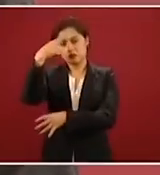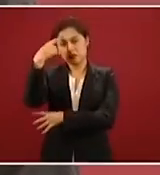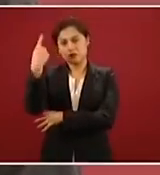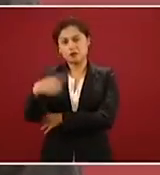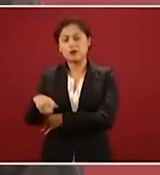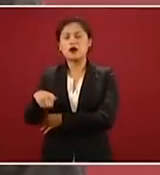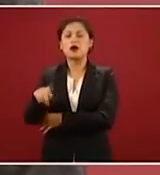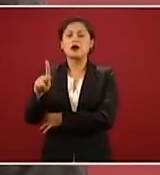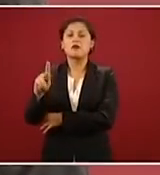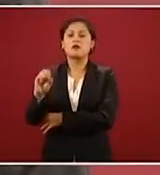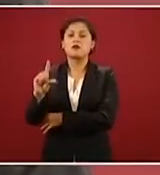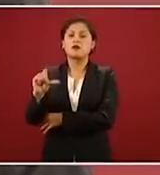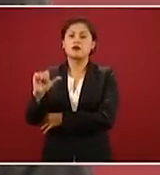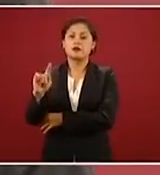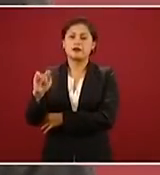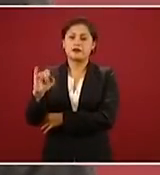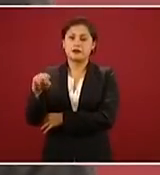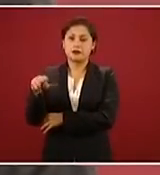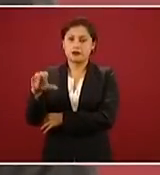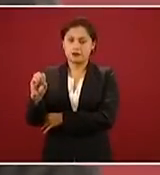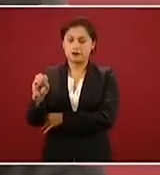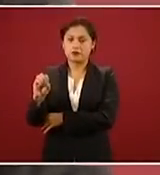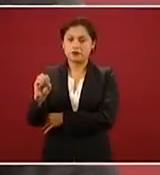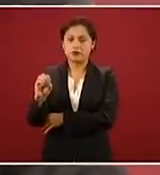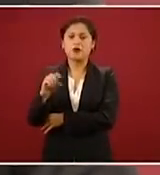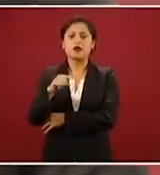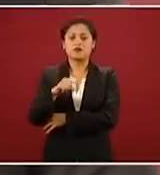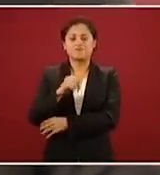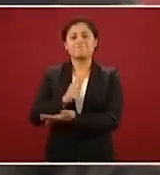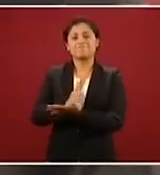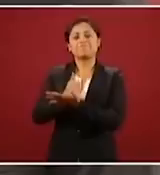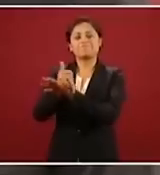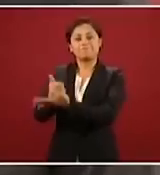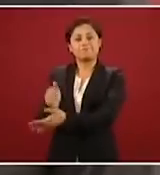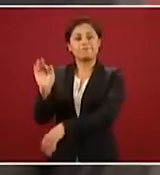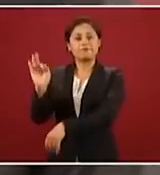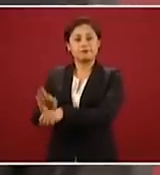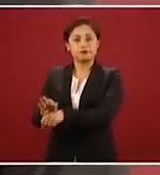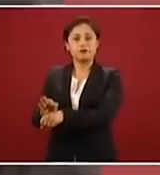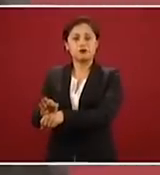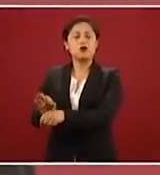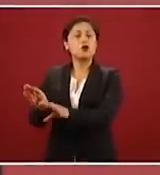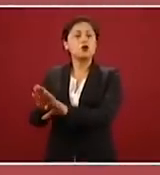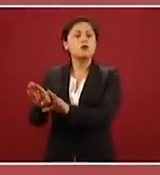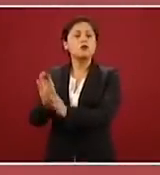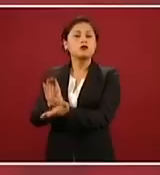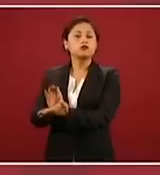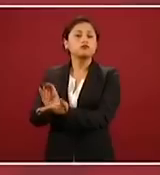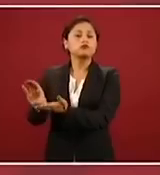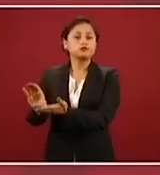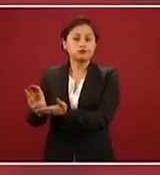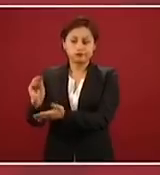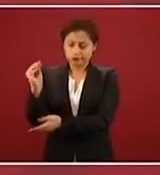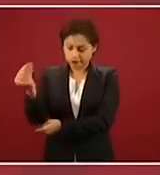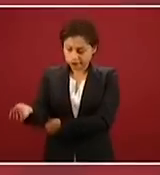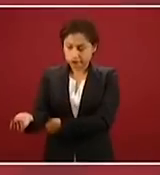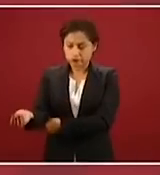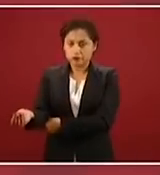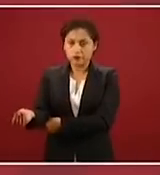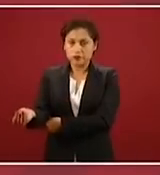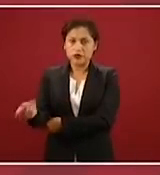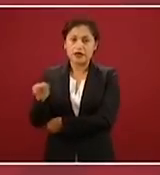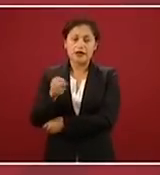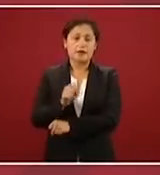y se les ayudó con créditos de la Banca de